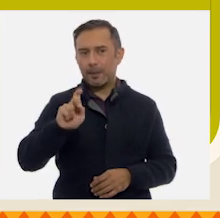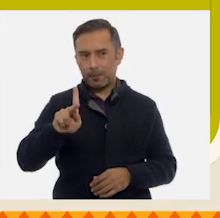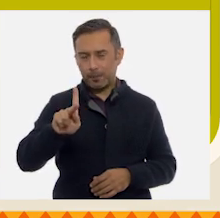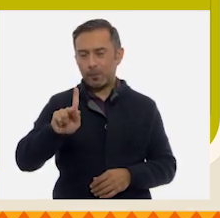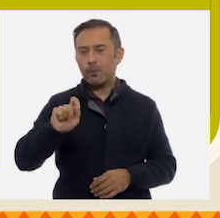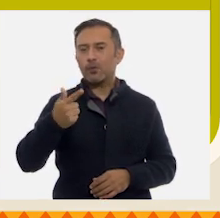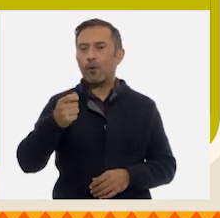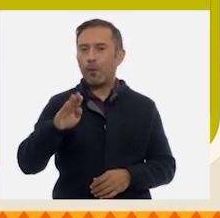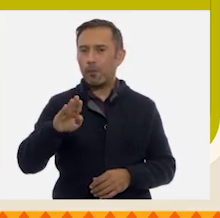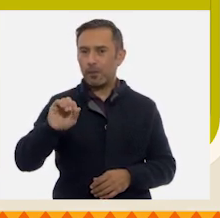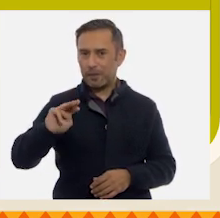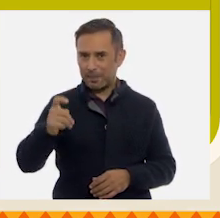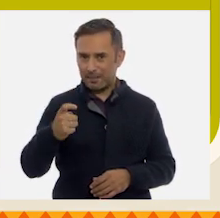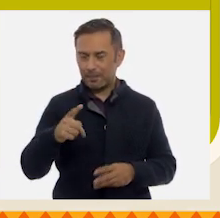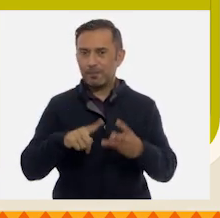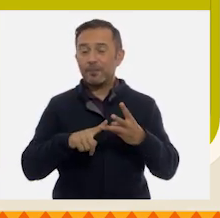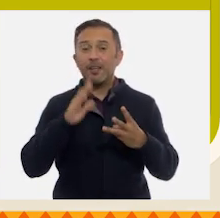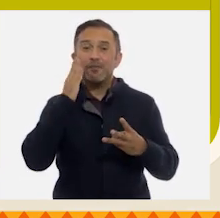buzon.escolar@nube.cep.gov.mx. Facebook